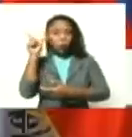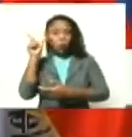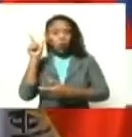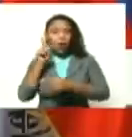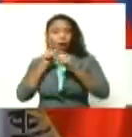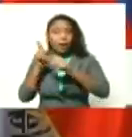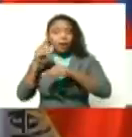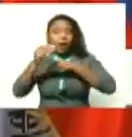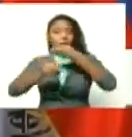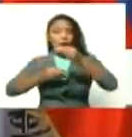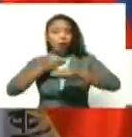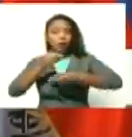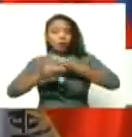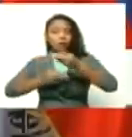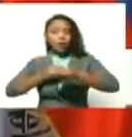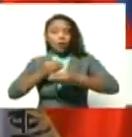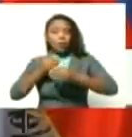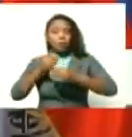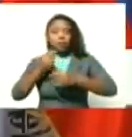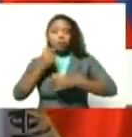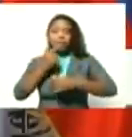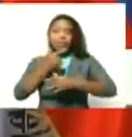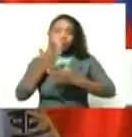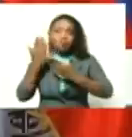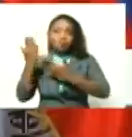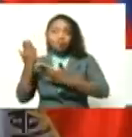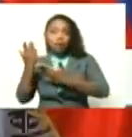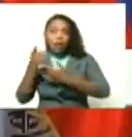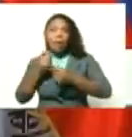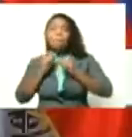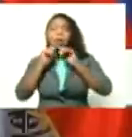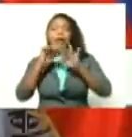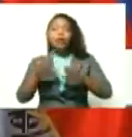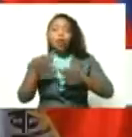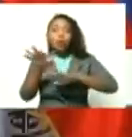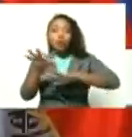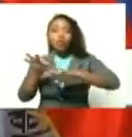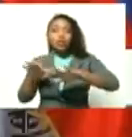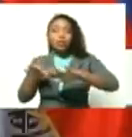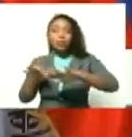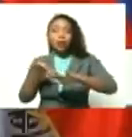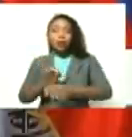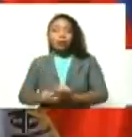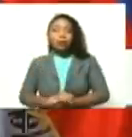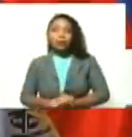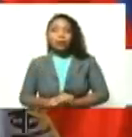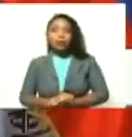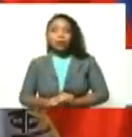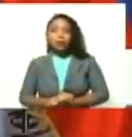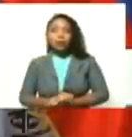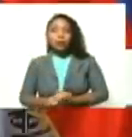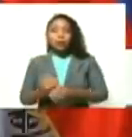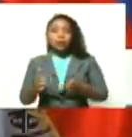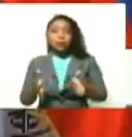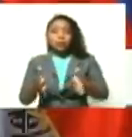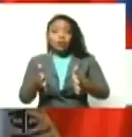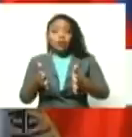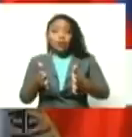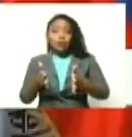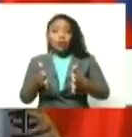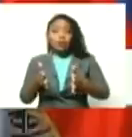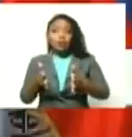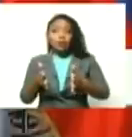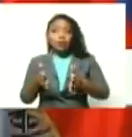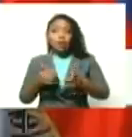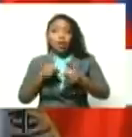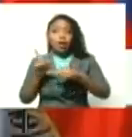había sido, vamos a decir así, había perdido las elecciones municipales, y había ganado